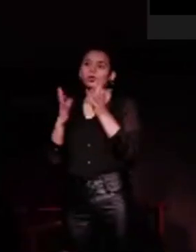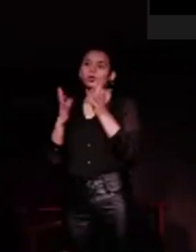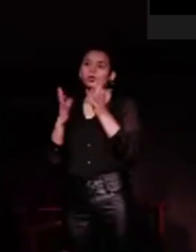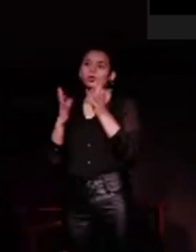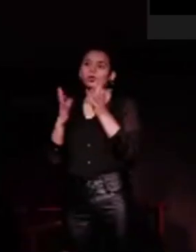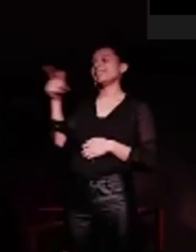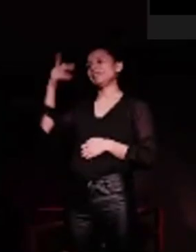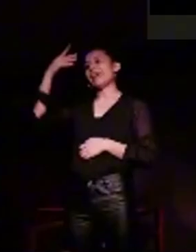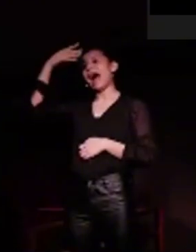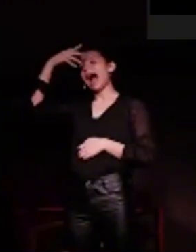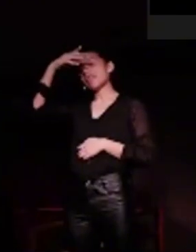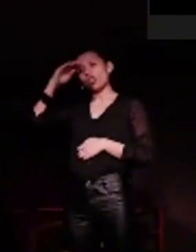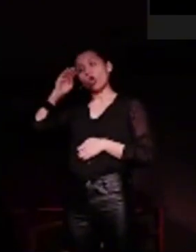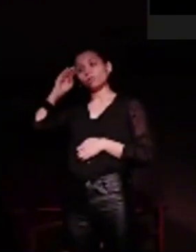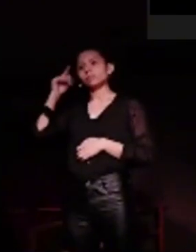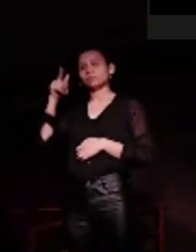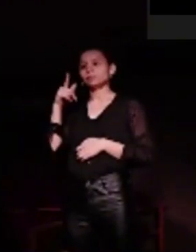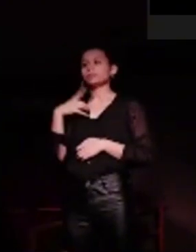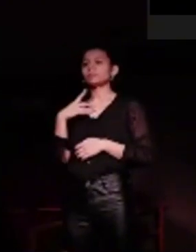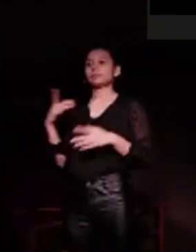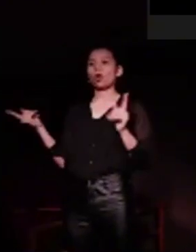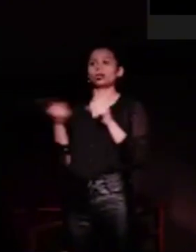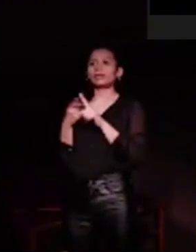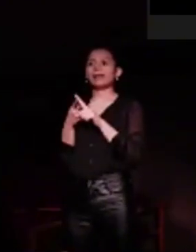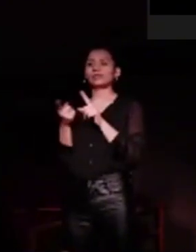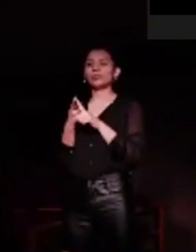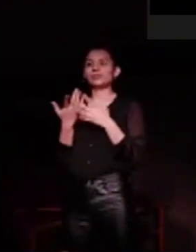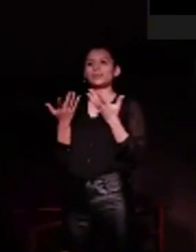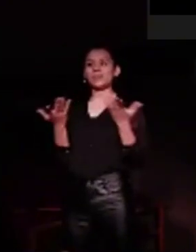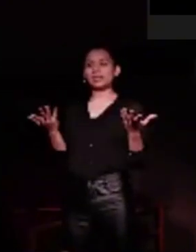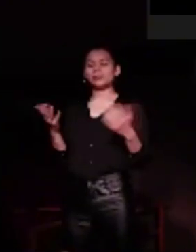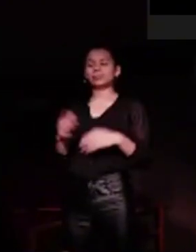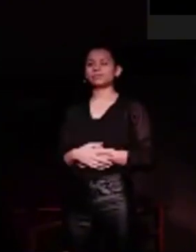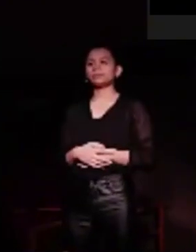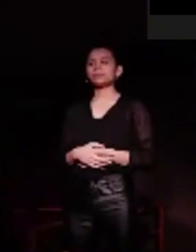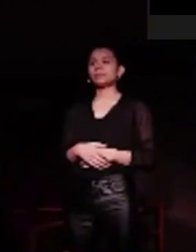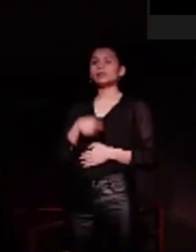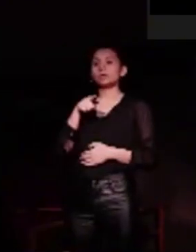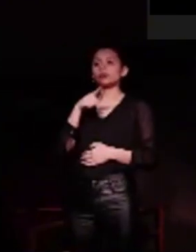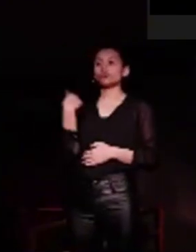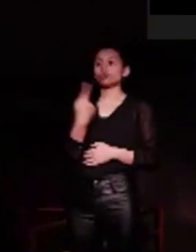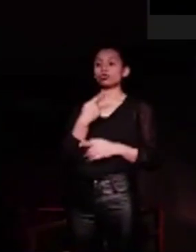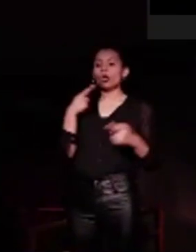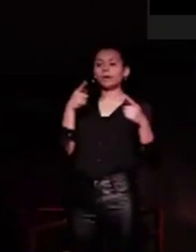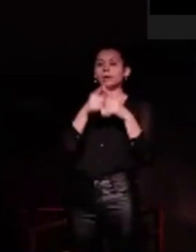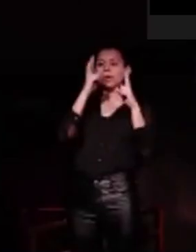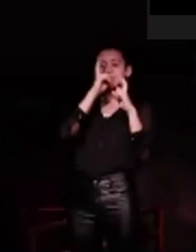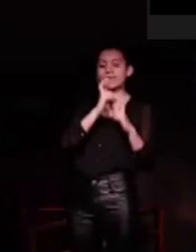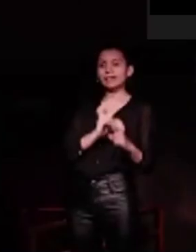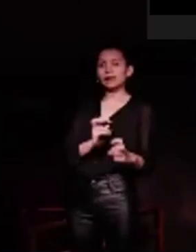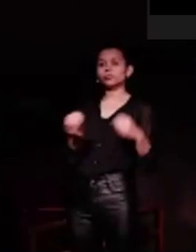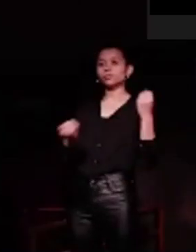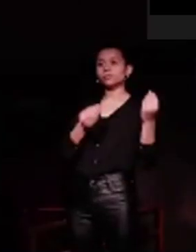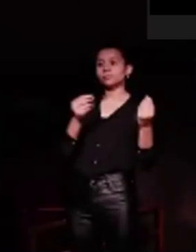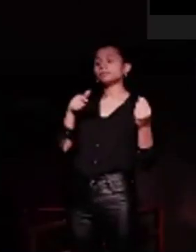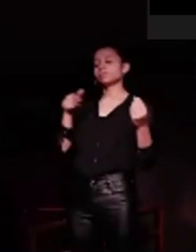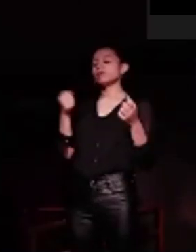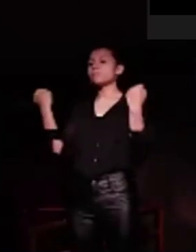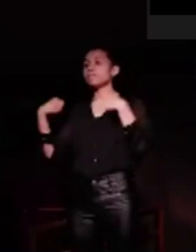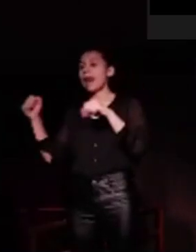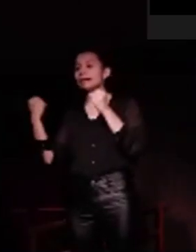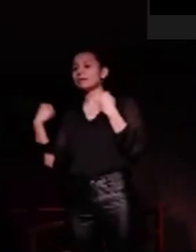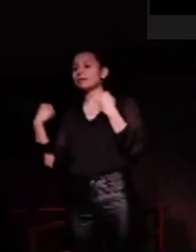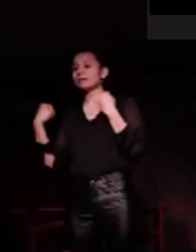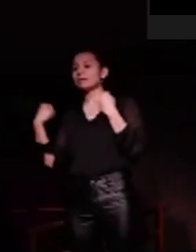la Universidad de San Luis. Y como objetivos de extensión es estimular el pensamiento científico a través de prácticas científicas en el ámbito de